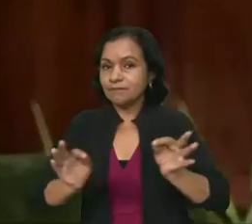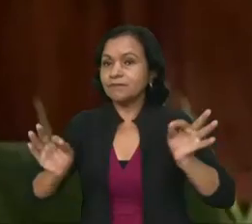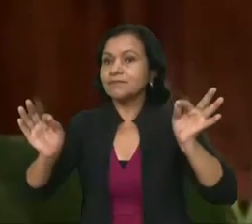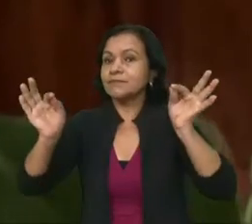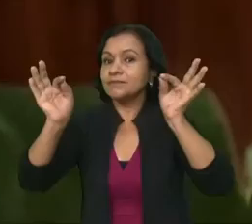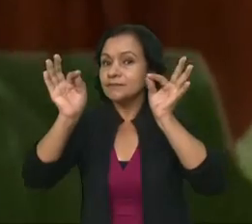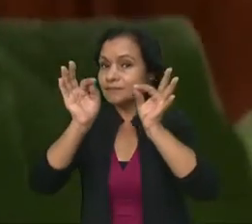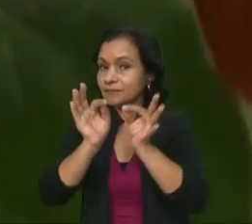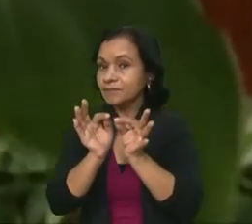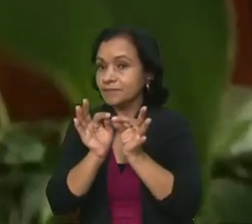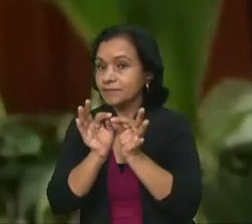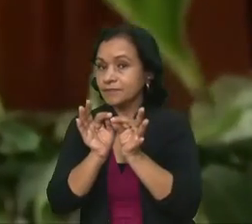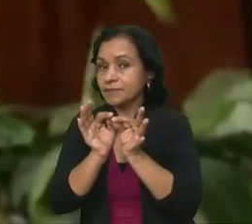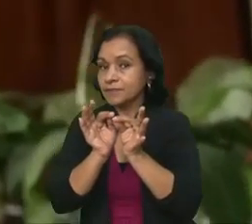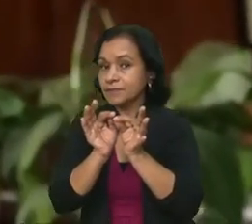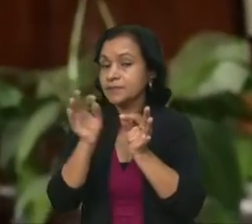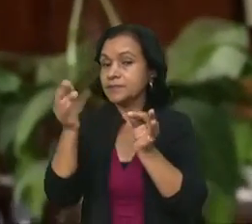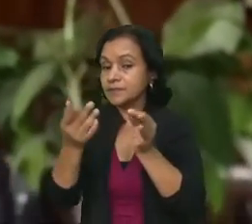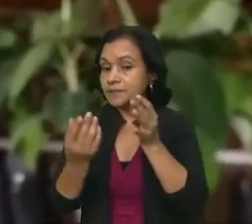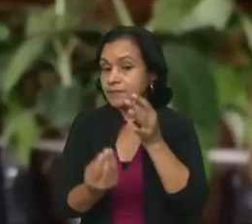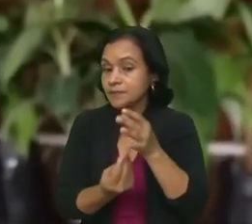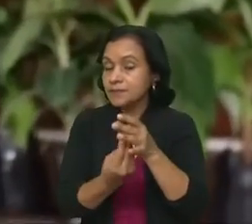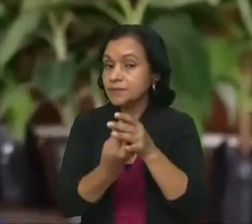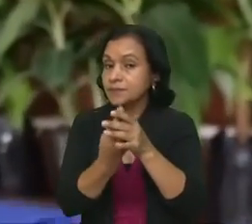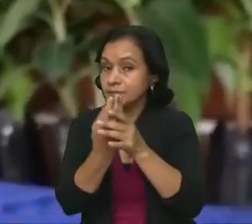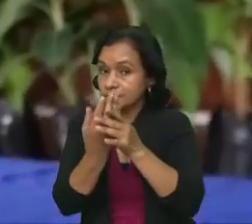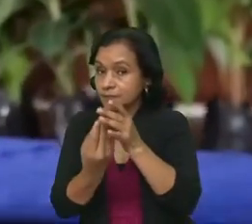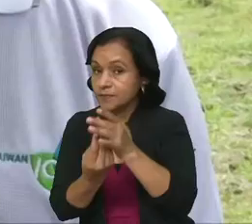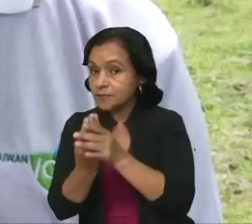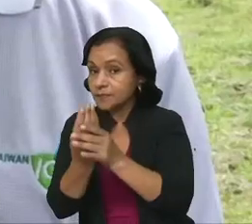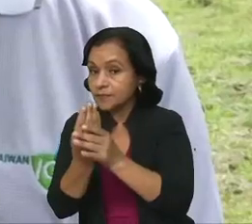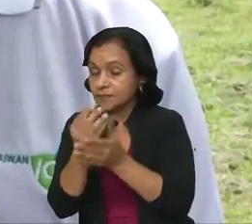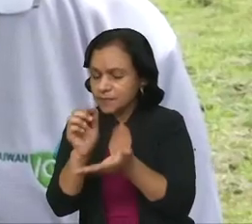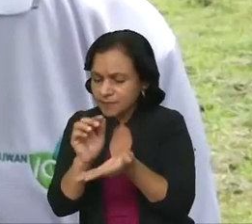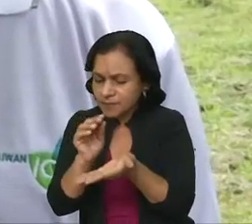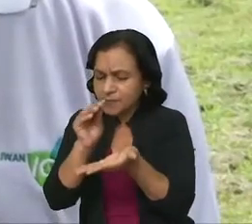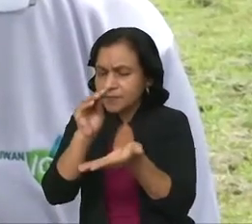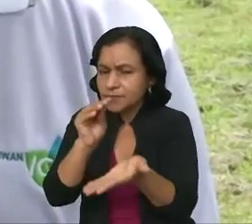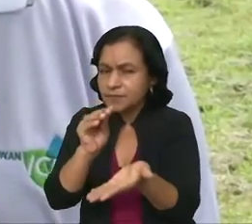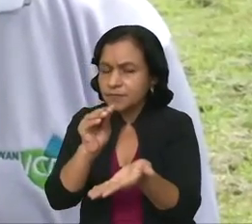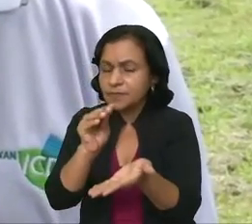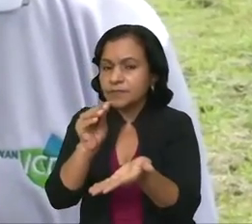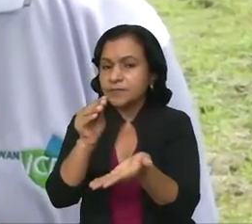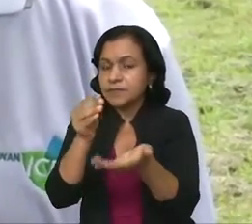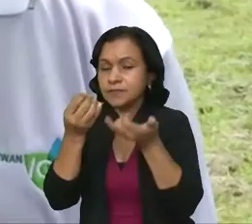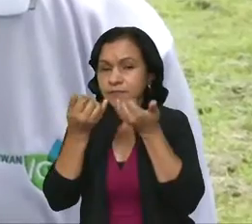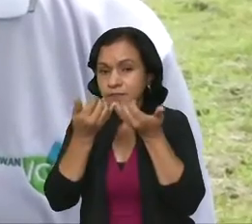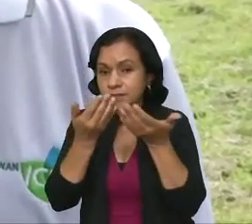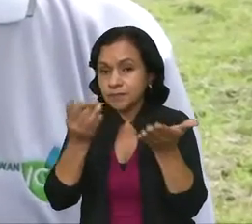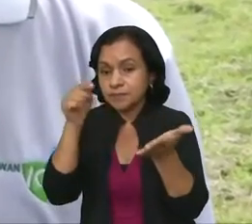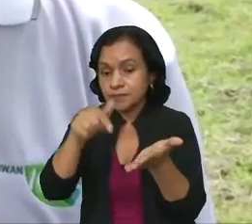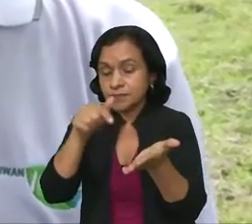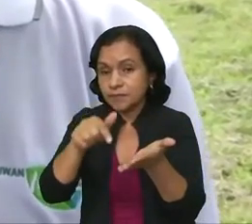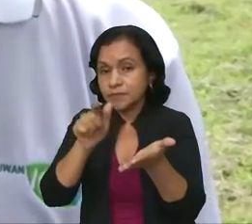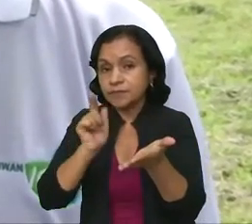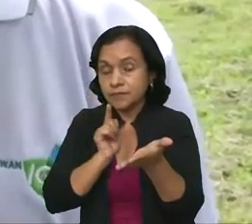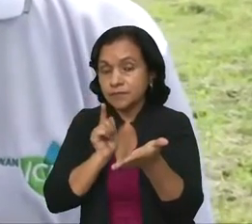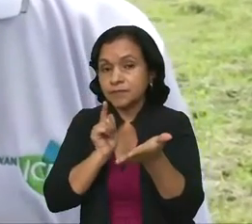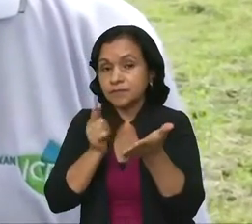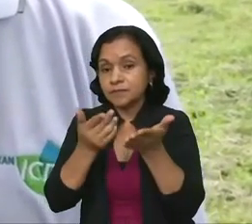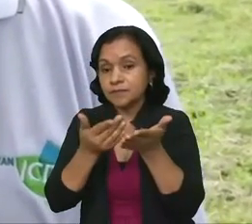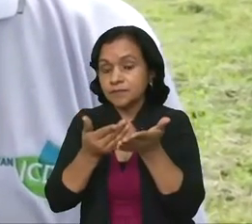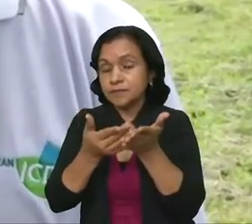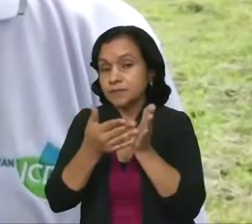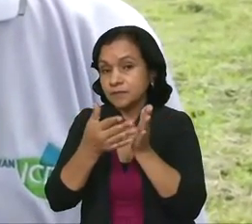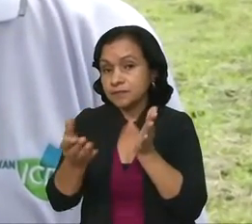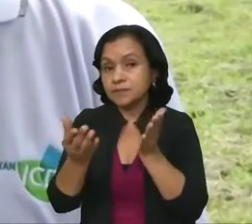futuro de planta vito. Tiene como ventaja, tiene uniforme y